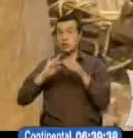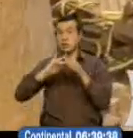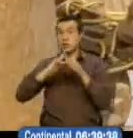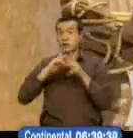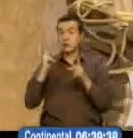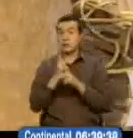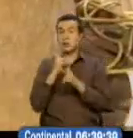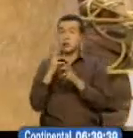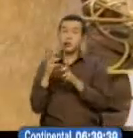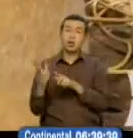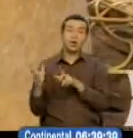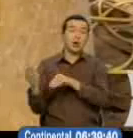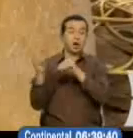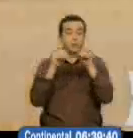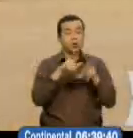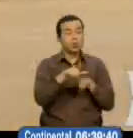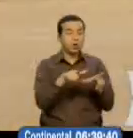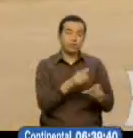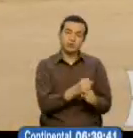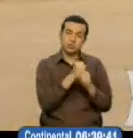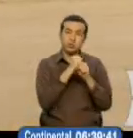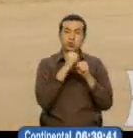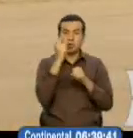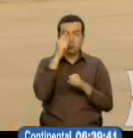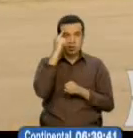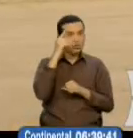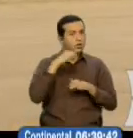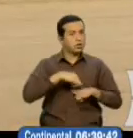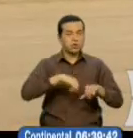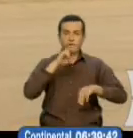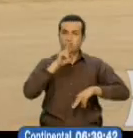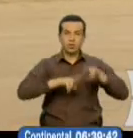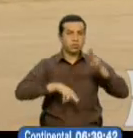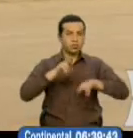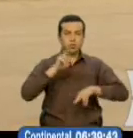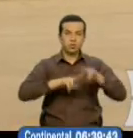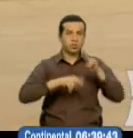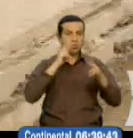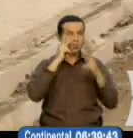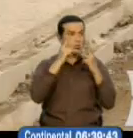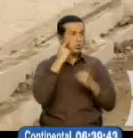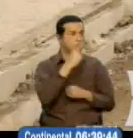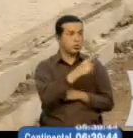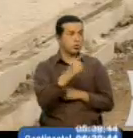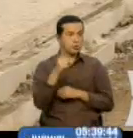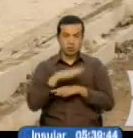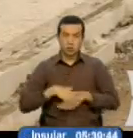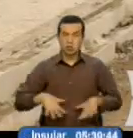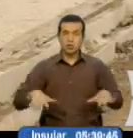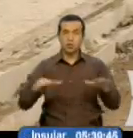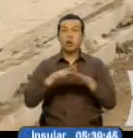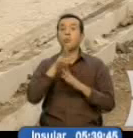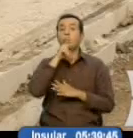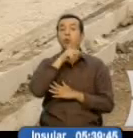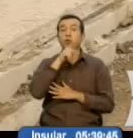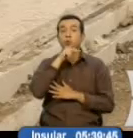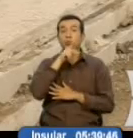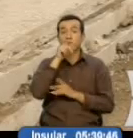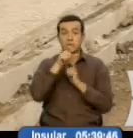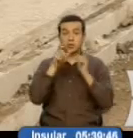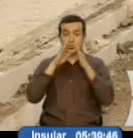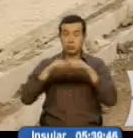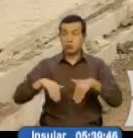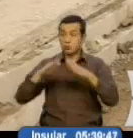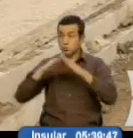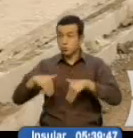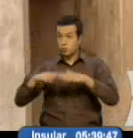en una zona segura, así como las que el gobierno sigue construyendo frente a sus ojos, en el reasentamiento que en Puerto Viejo se hizo para los